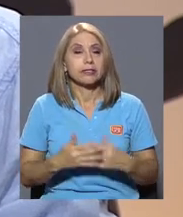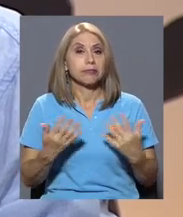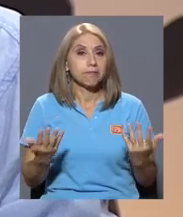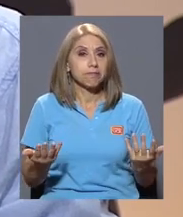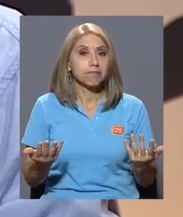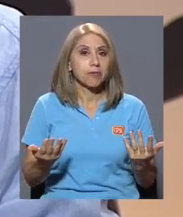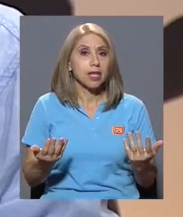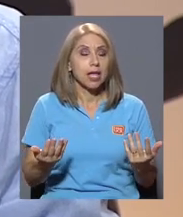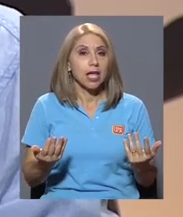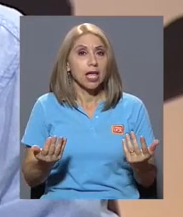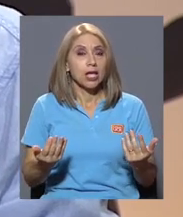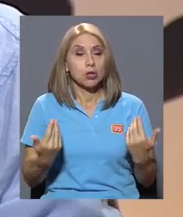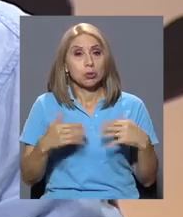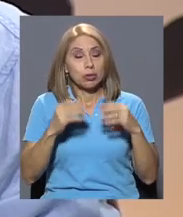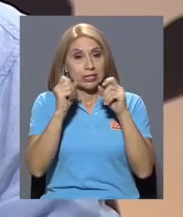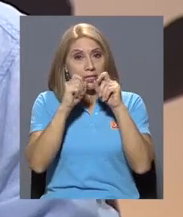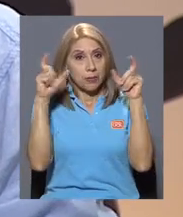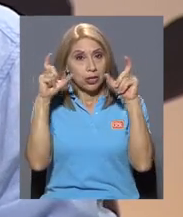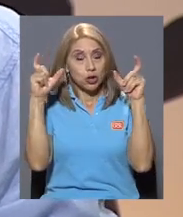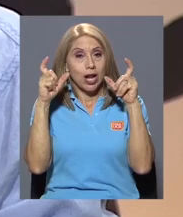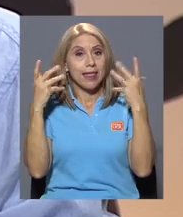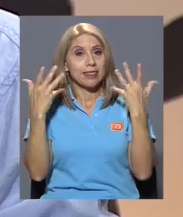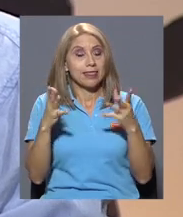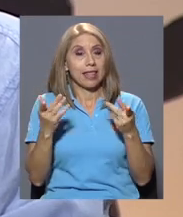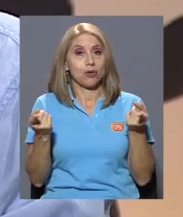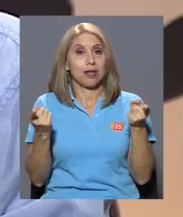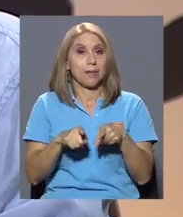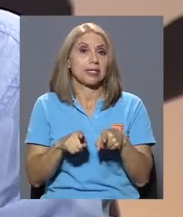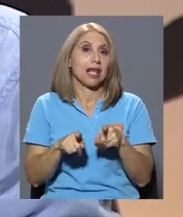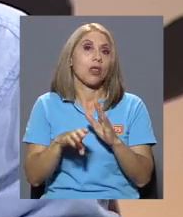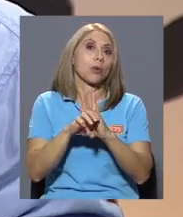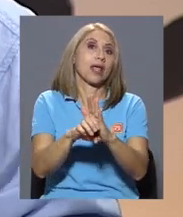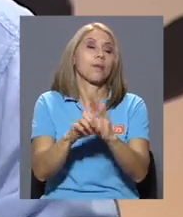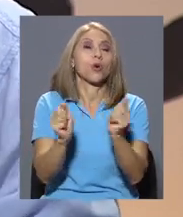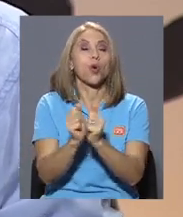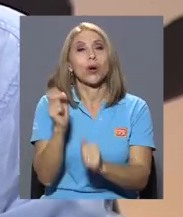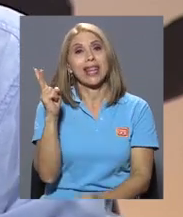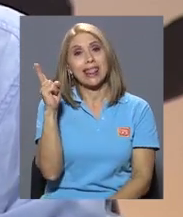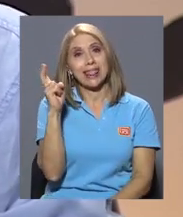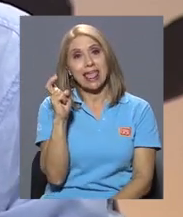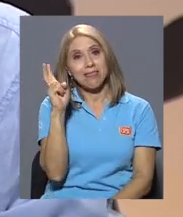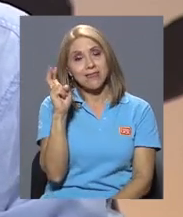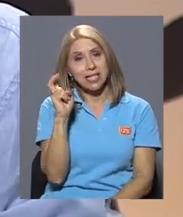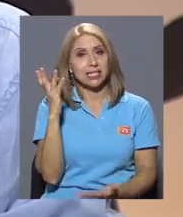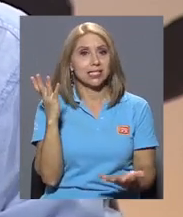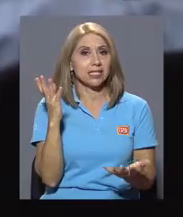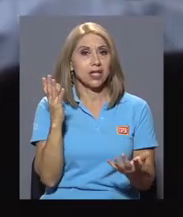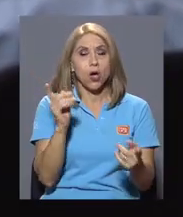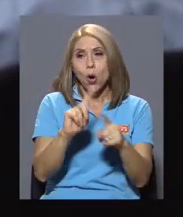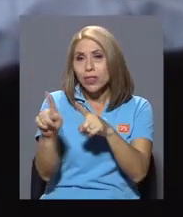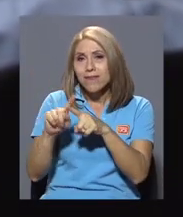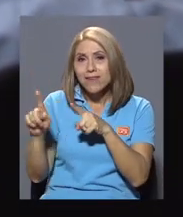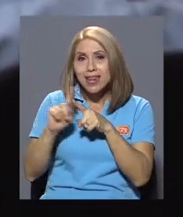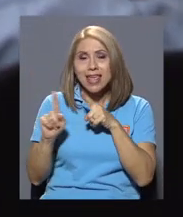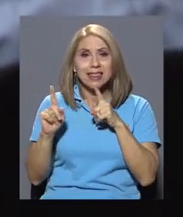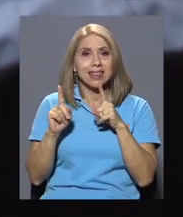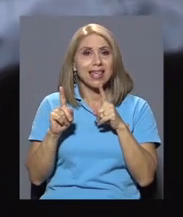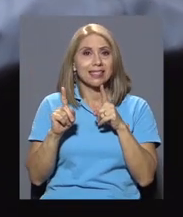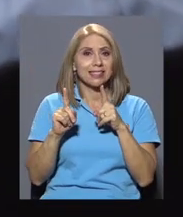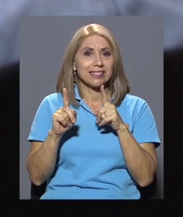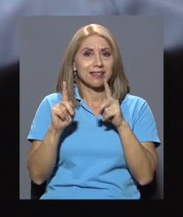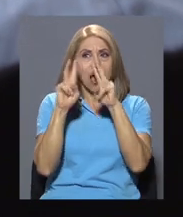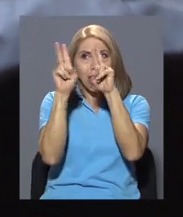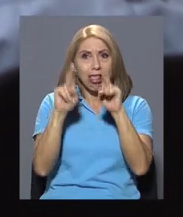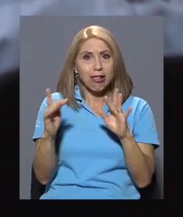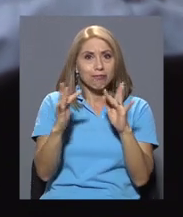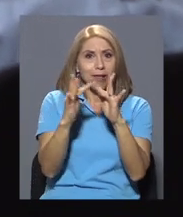impresionante el fenómeno que han sido plataformas como netflix o todas estas plataformas no